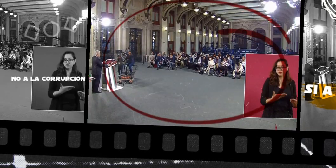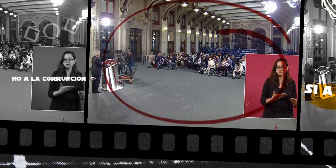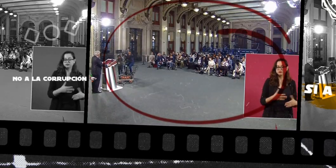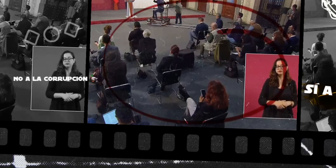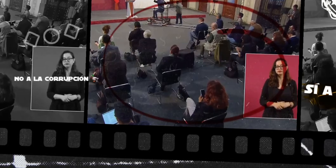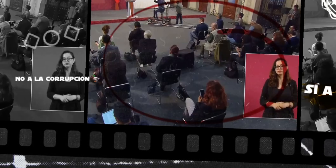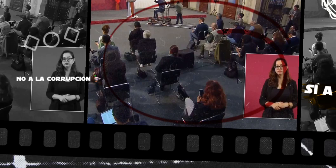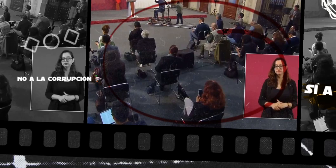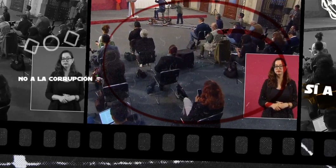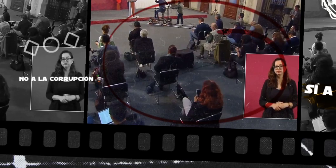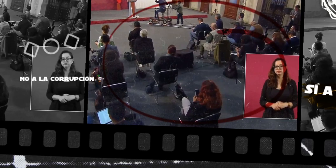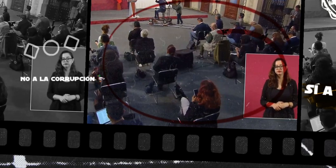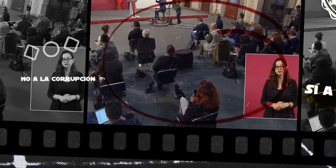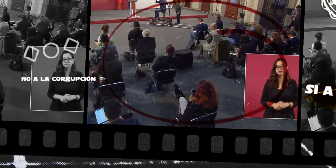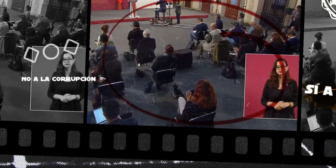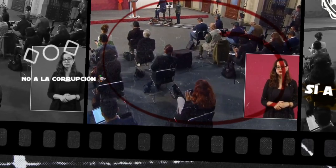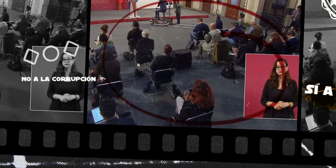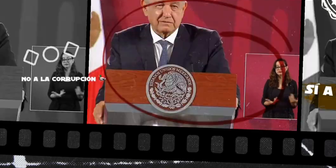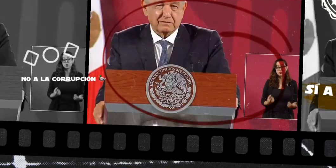lo que más me molesta,